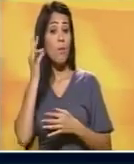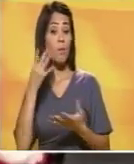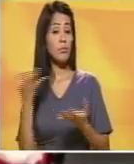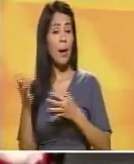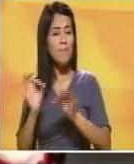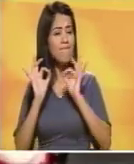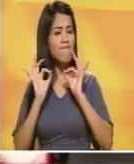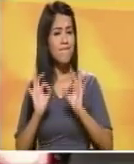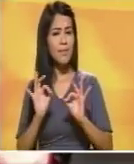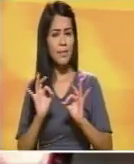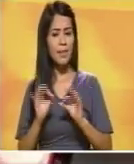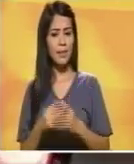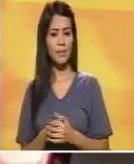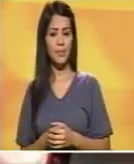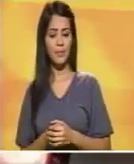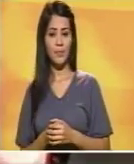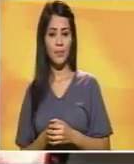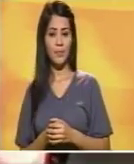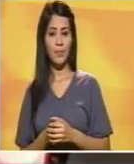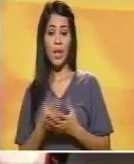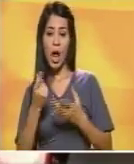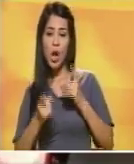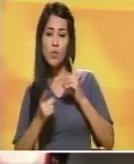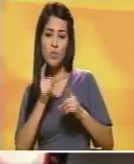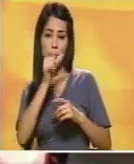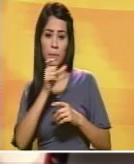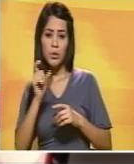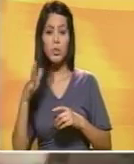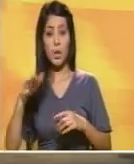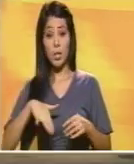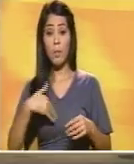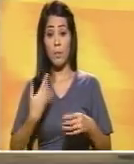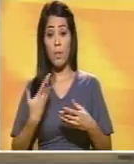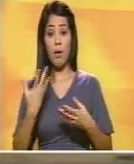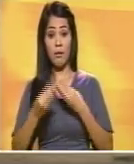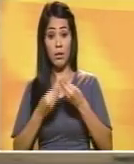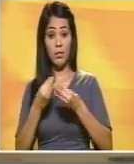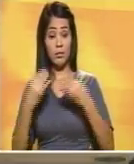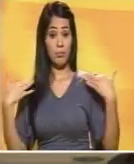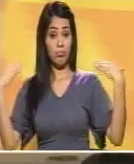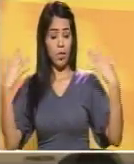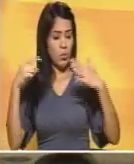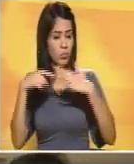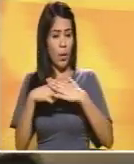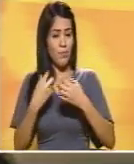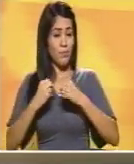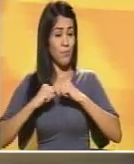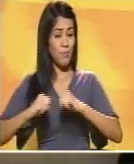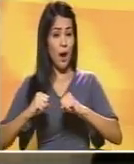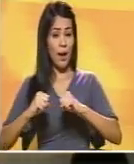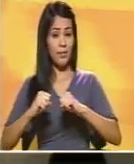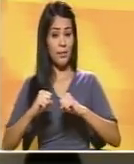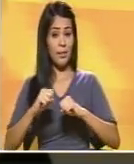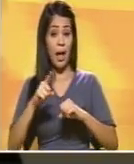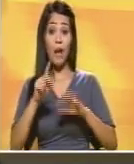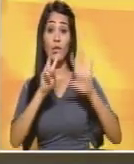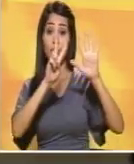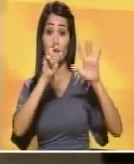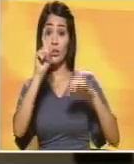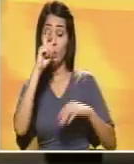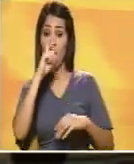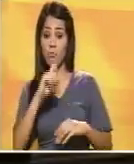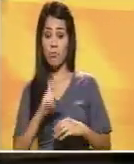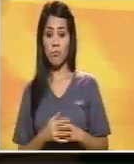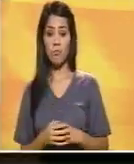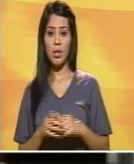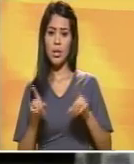excepcional. Solo una minoría de la población es capaz de realizar rutinas de ejercicios tan intensas a los 71 años. Lo que sí es